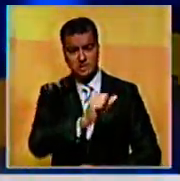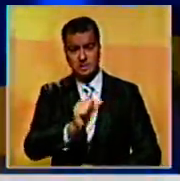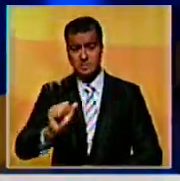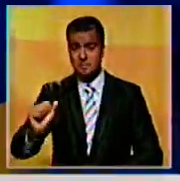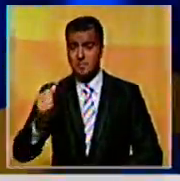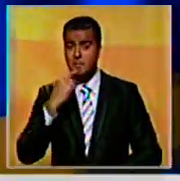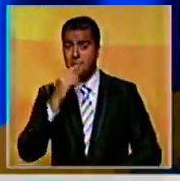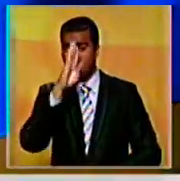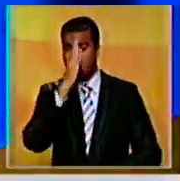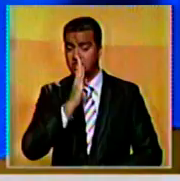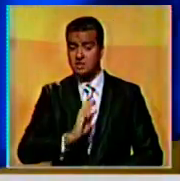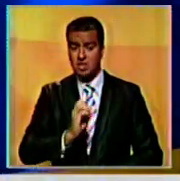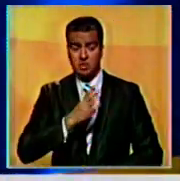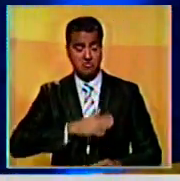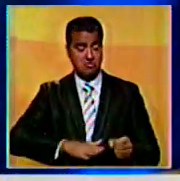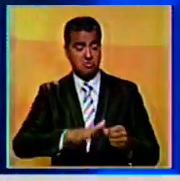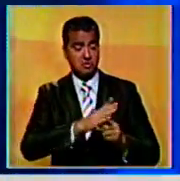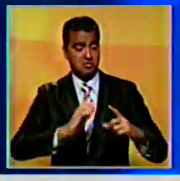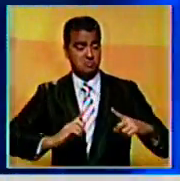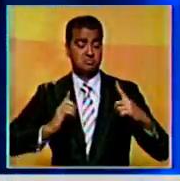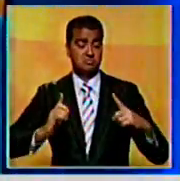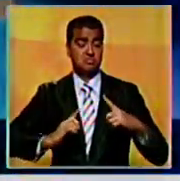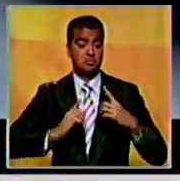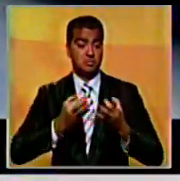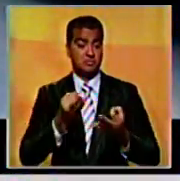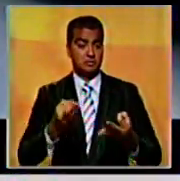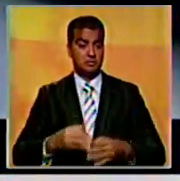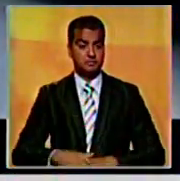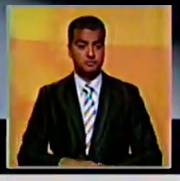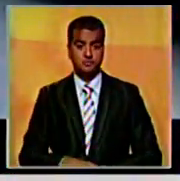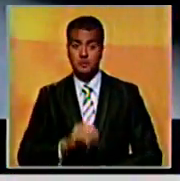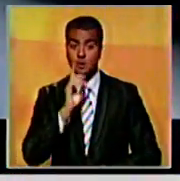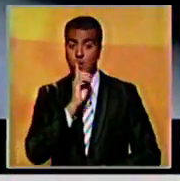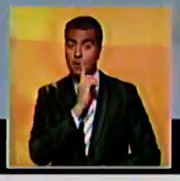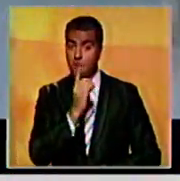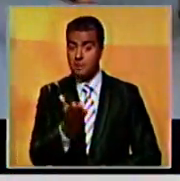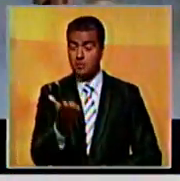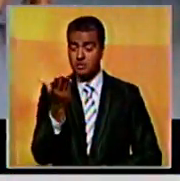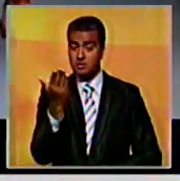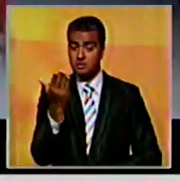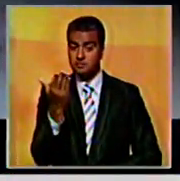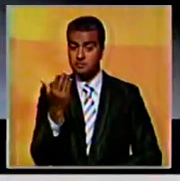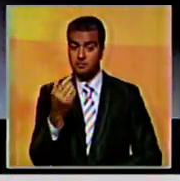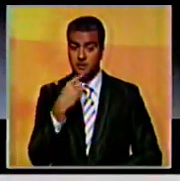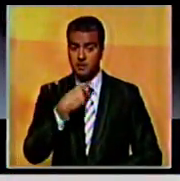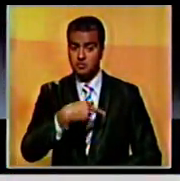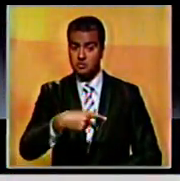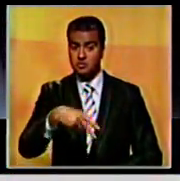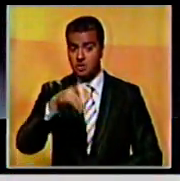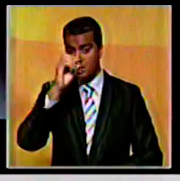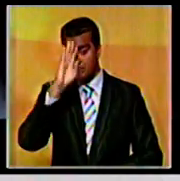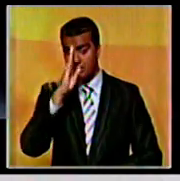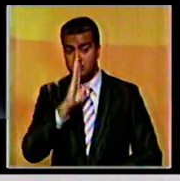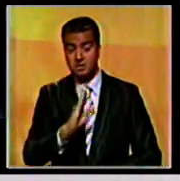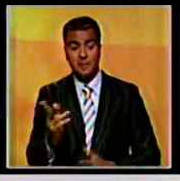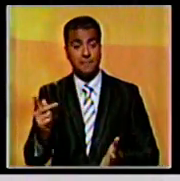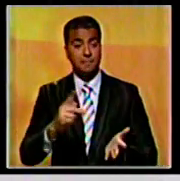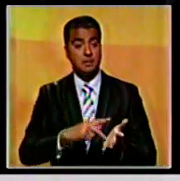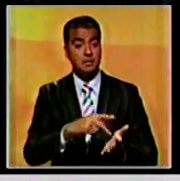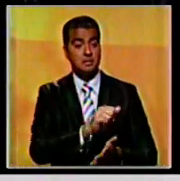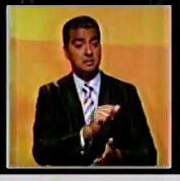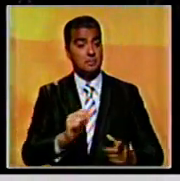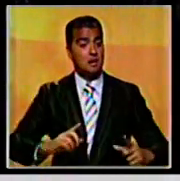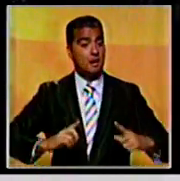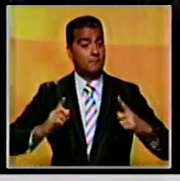en Brasil estuvo lleno de varios looks. Los nombres más importantes de la industria de la moda carioca se dieron cita en la Semana de la Moda